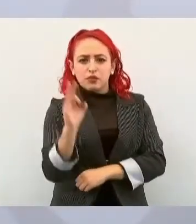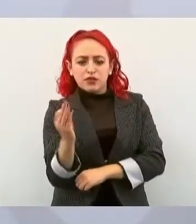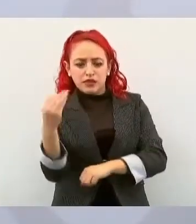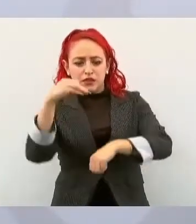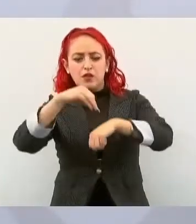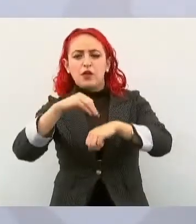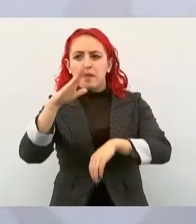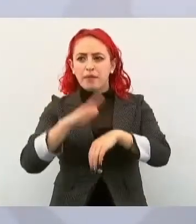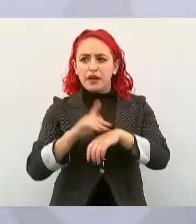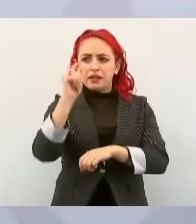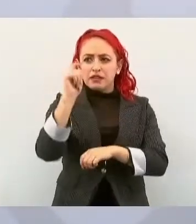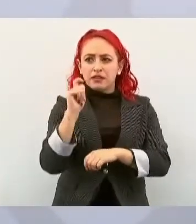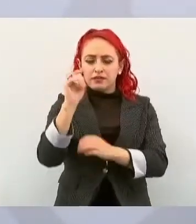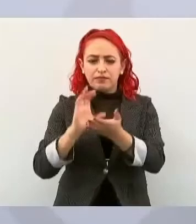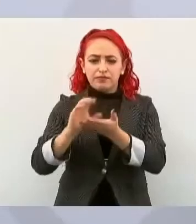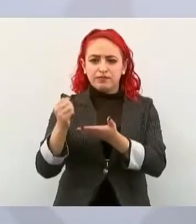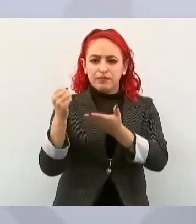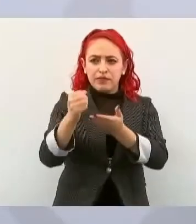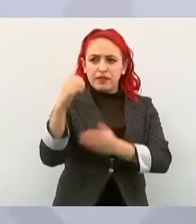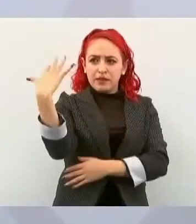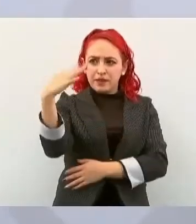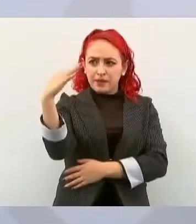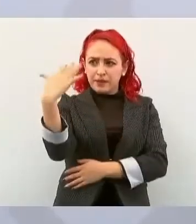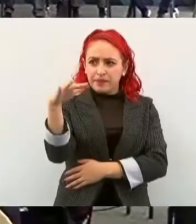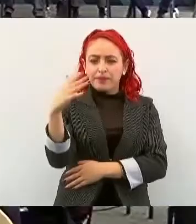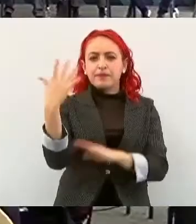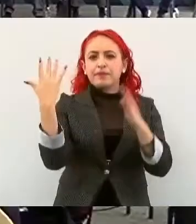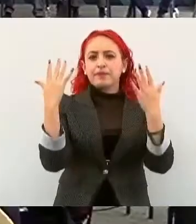más la pensión a los adultos mayores.